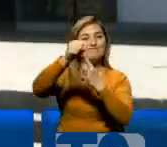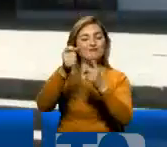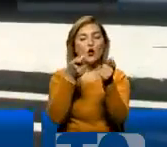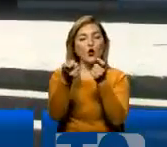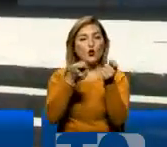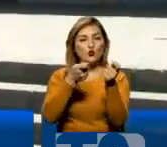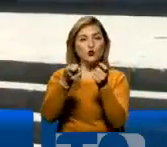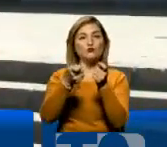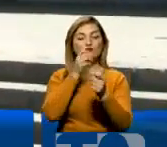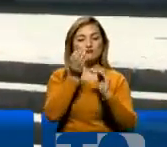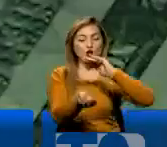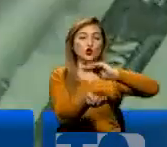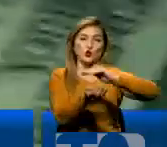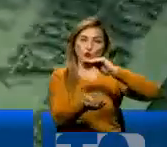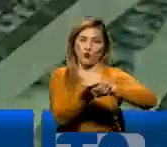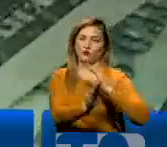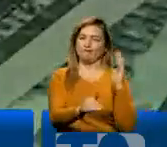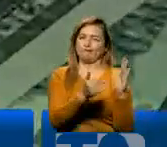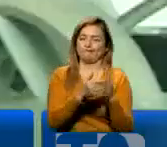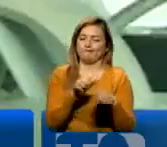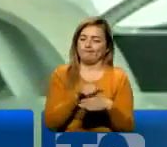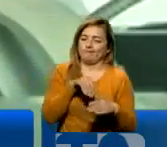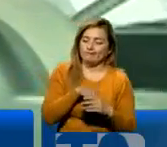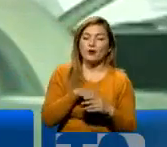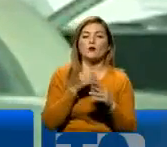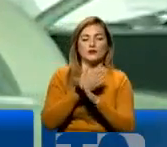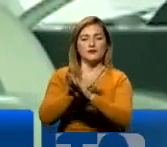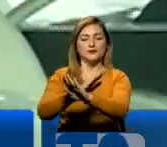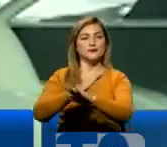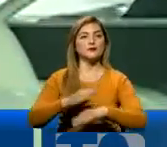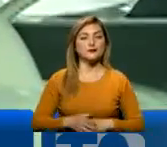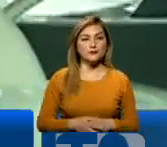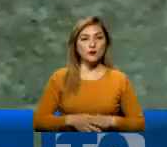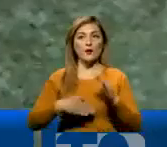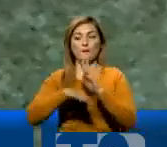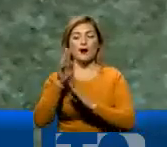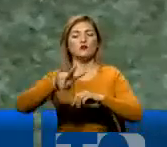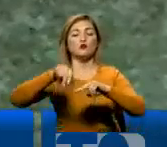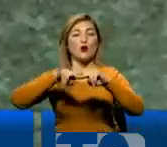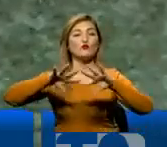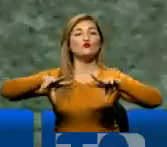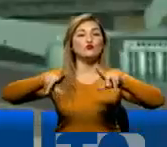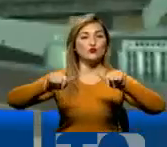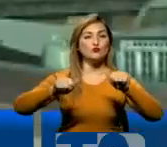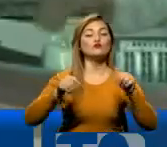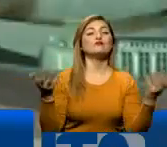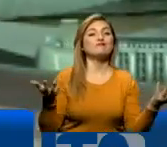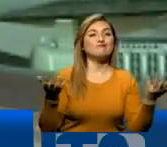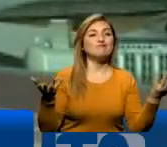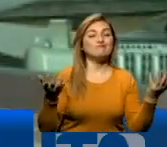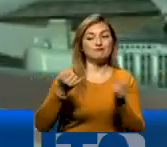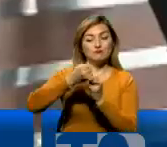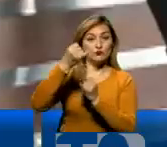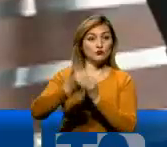control antisoborno a través de prácticas internas que evitan y previenen una de las formas más habituales de corrupción detectada en